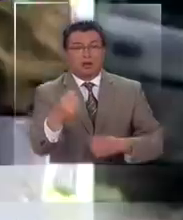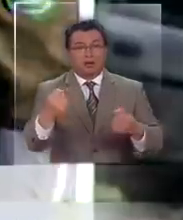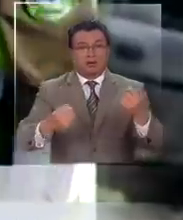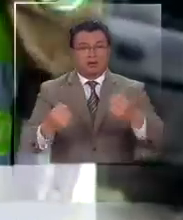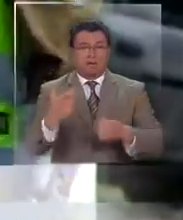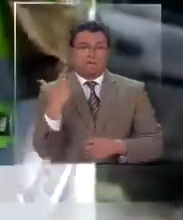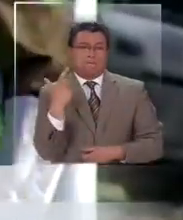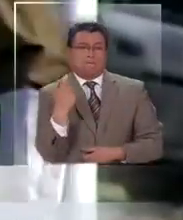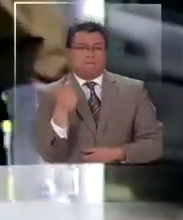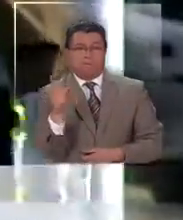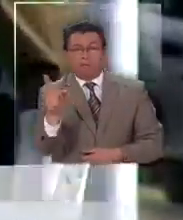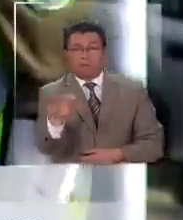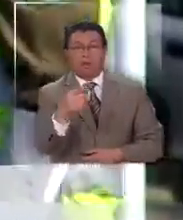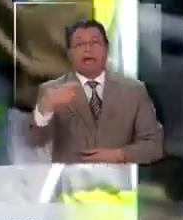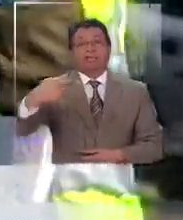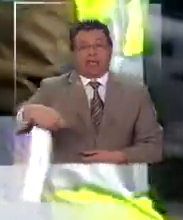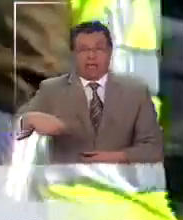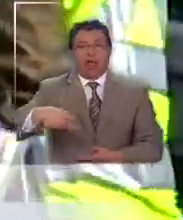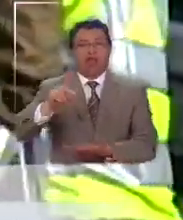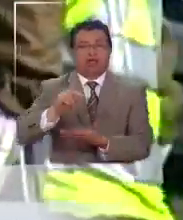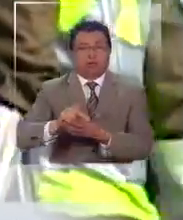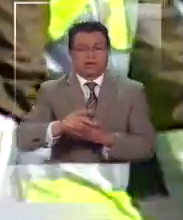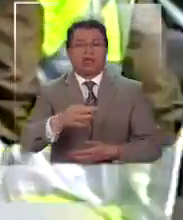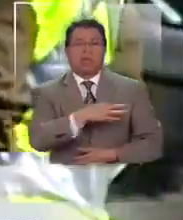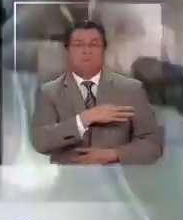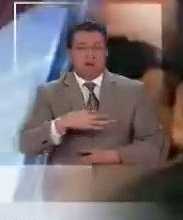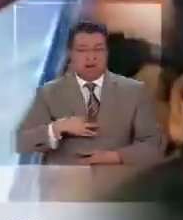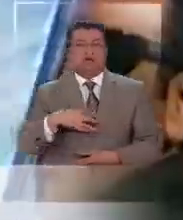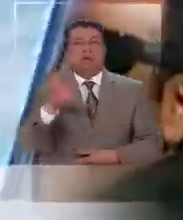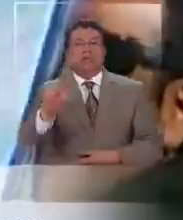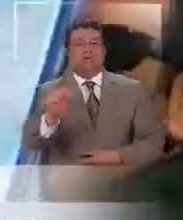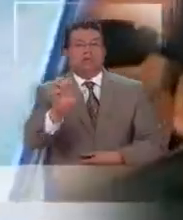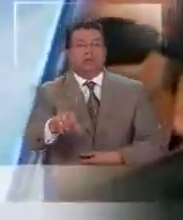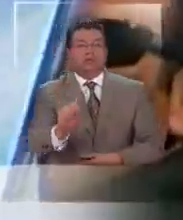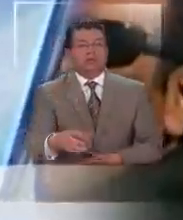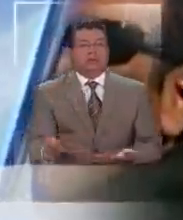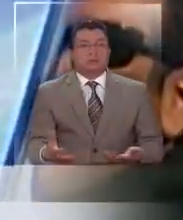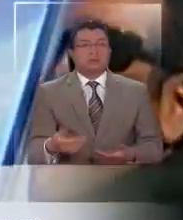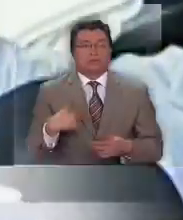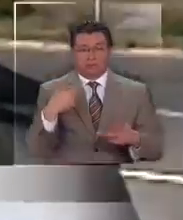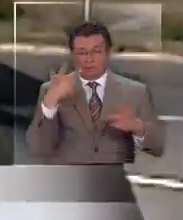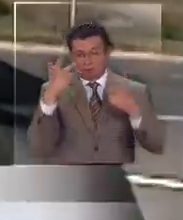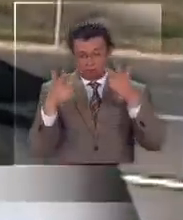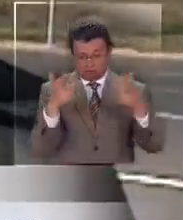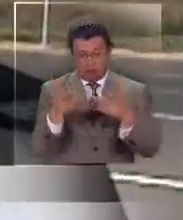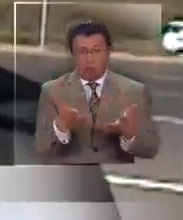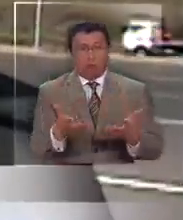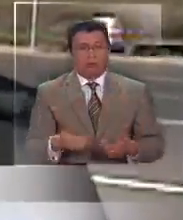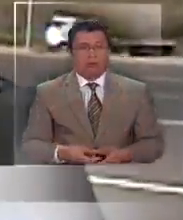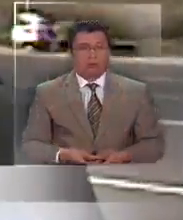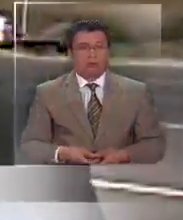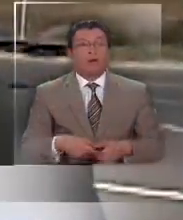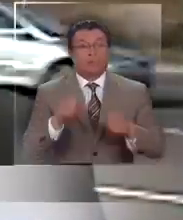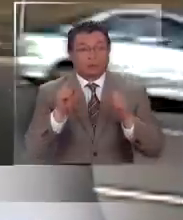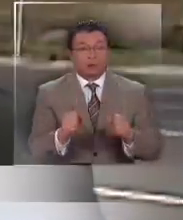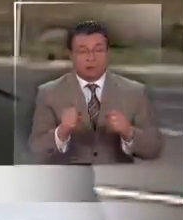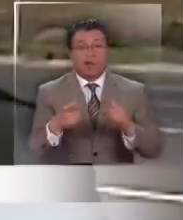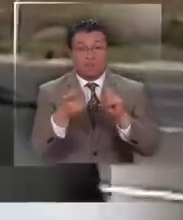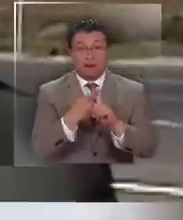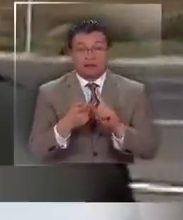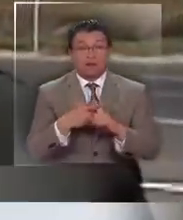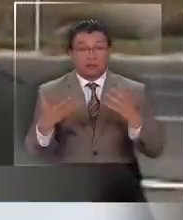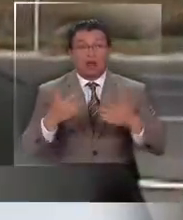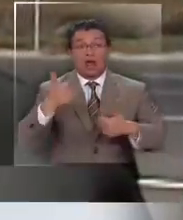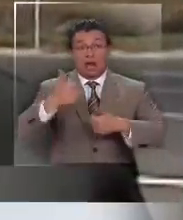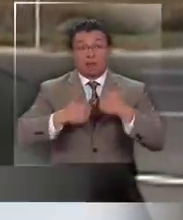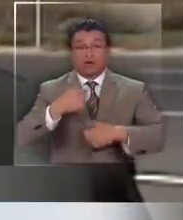conductores, pasando por senadores, diputados y hasta ministros de Estado. Sí, pero es que parece un show, ¿no? Podría participar con éxito en el Campeonato